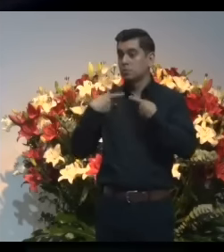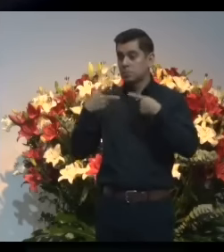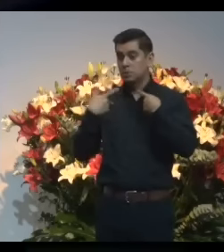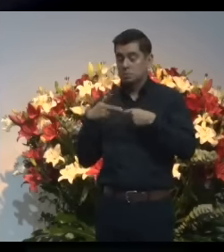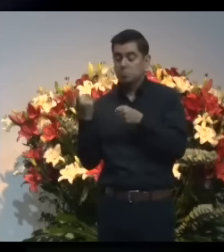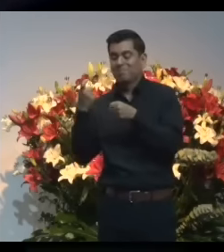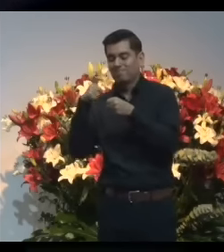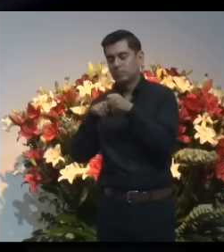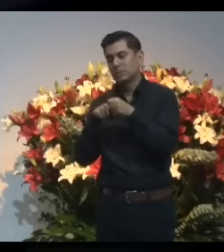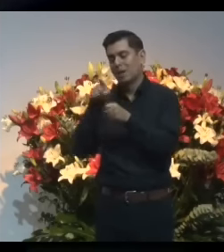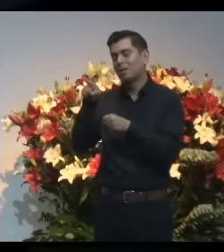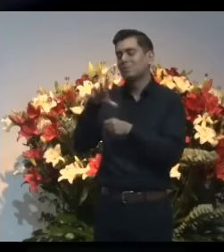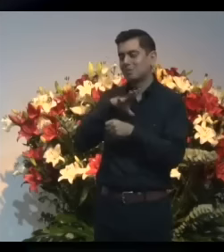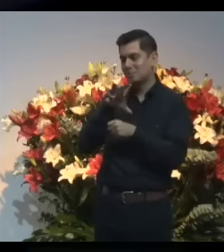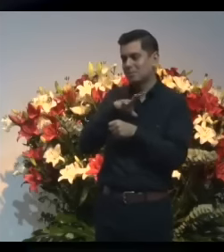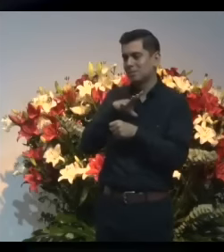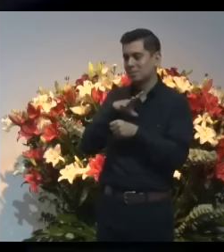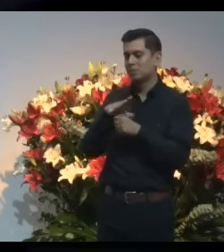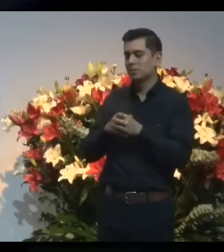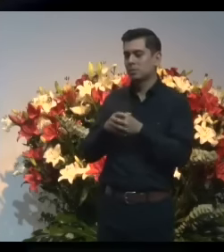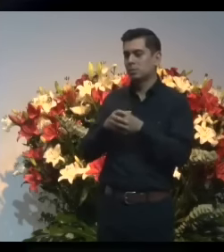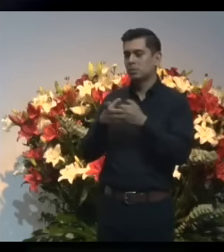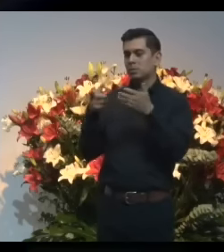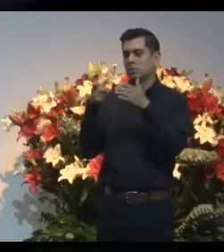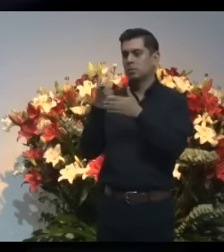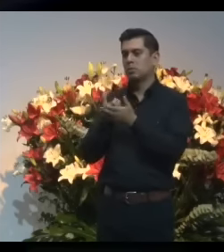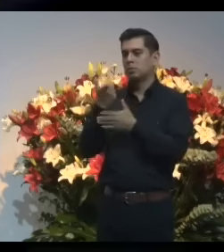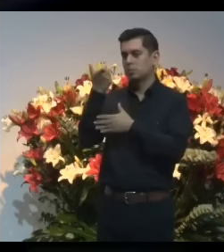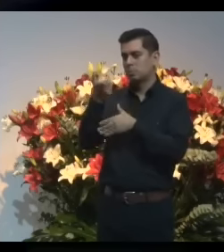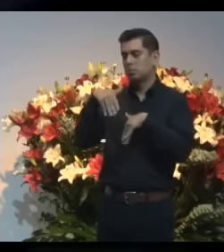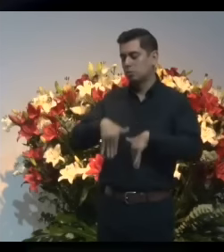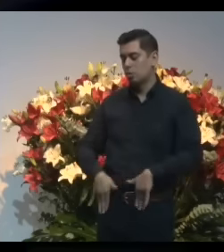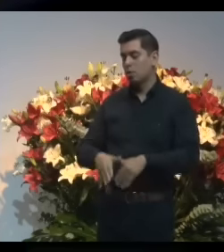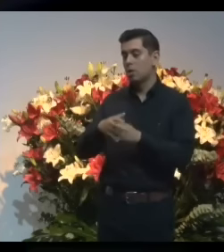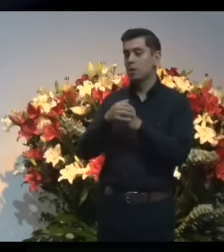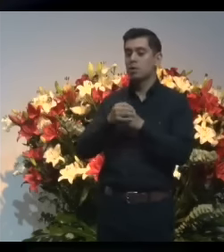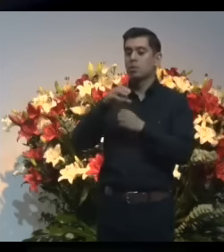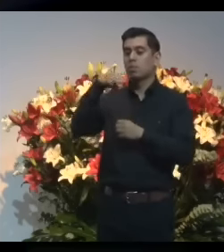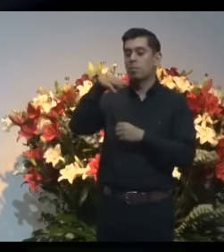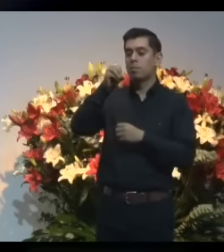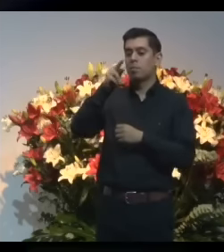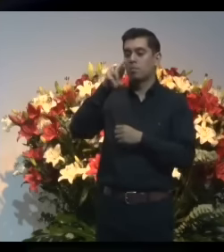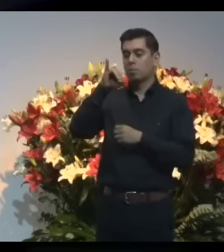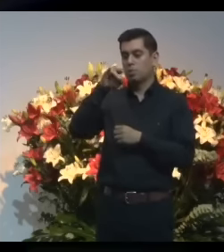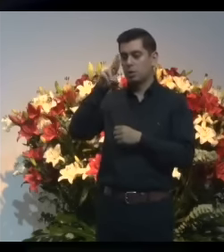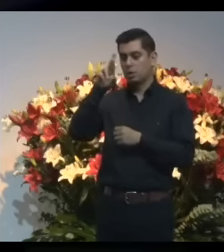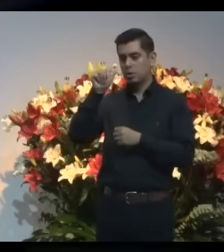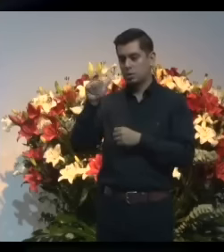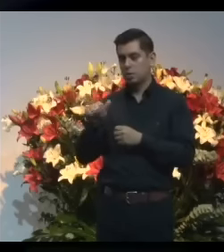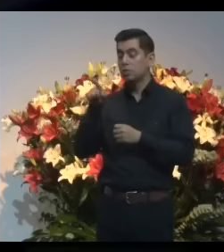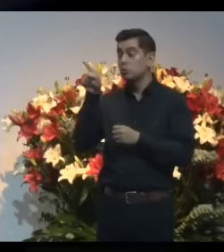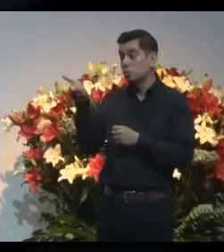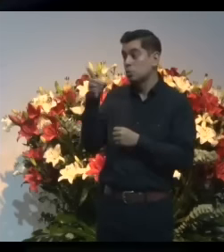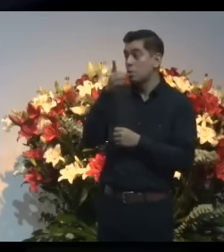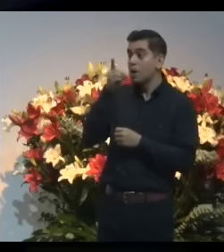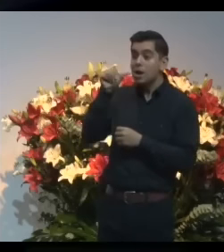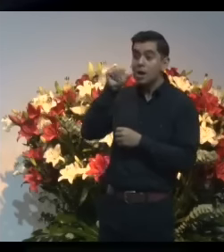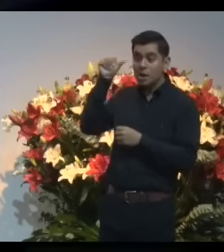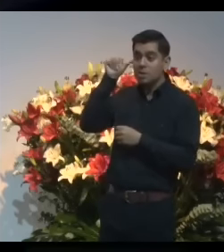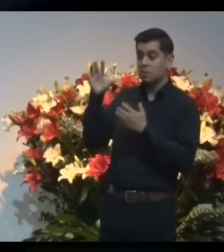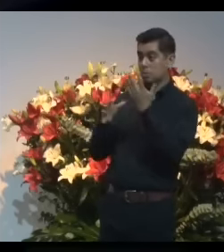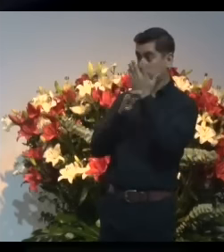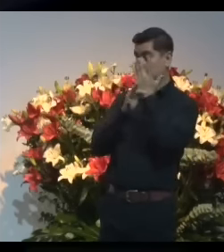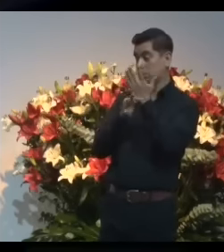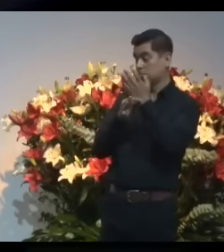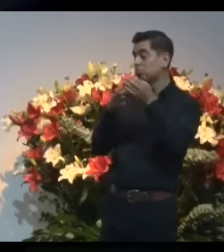estado implicados en esos casos, como por ejemplo el caso Moreira o Francisco Cienfuegos en Nuevo León? Digo, tú misma lo dijiste ayer, y eso es